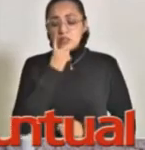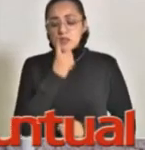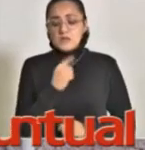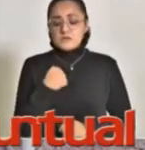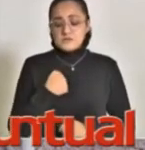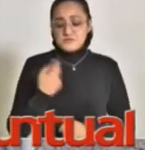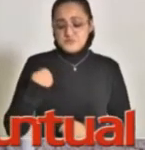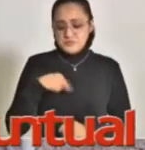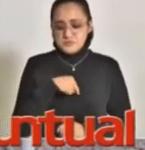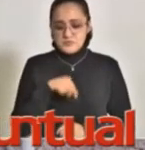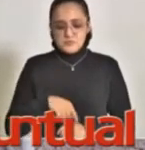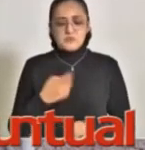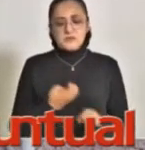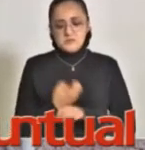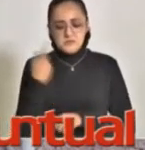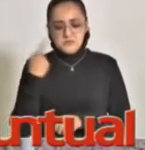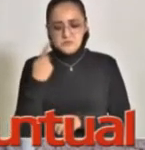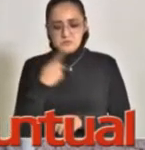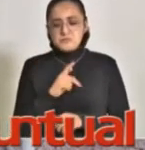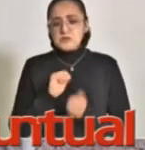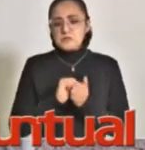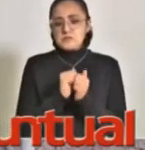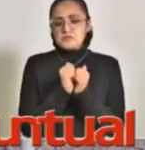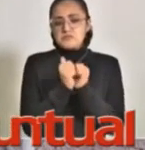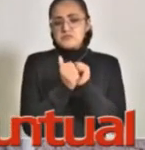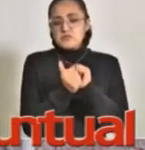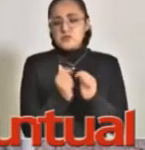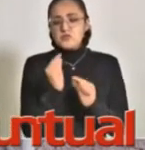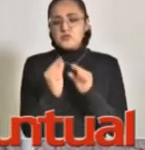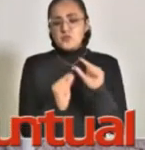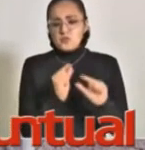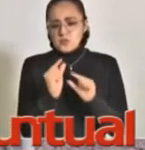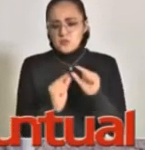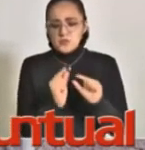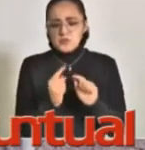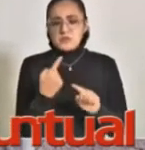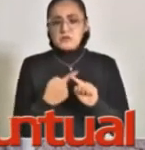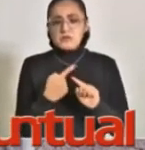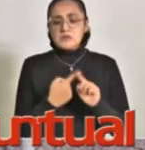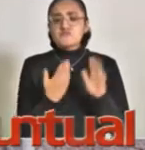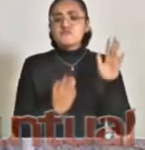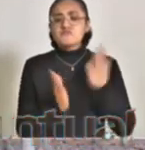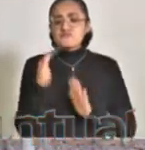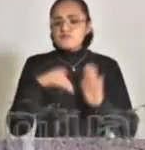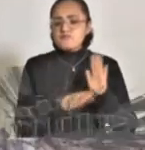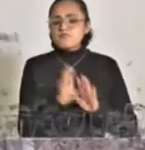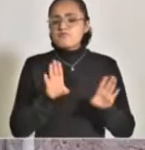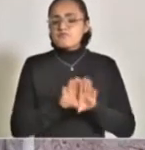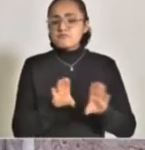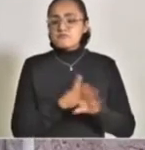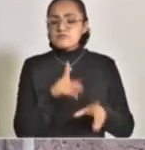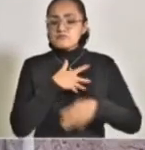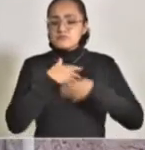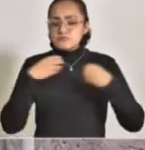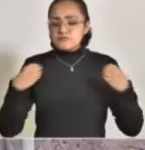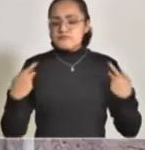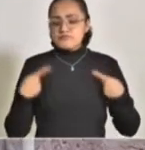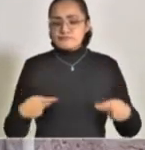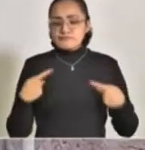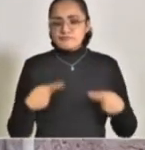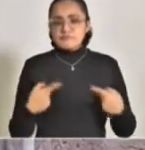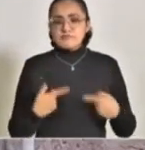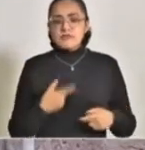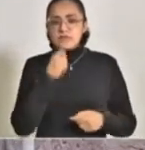evolución favorable de la curva de contagio y de otras condiciones,